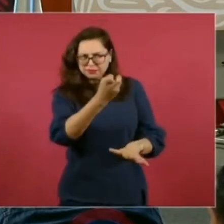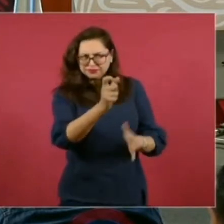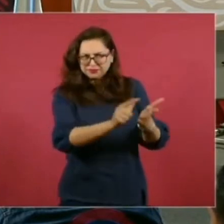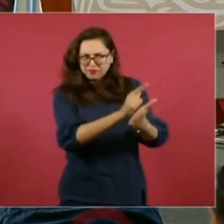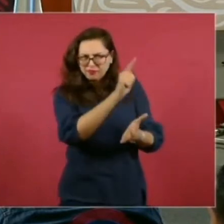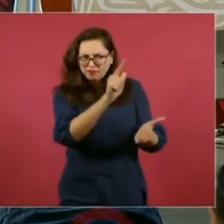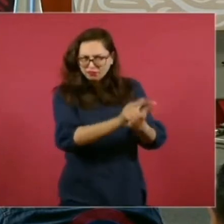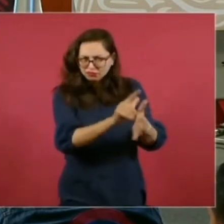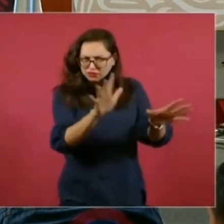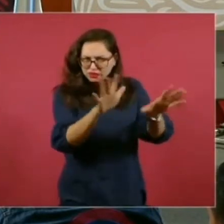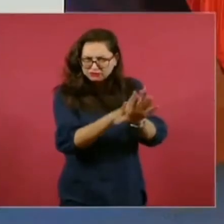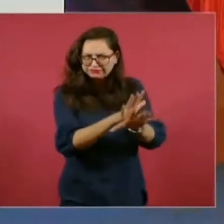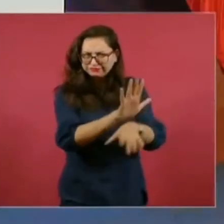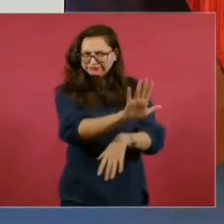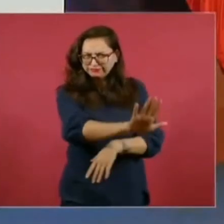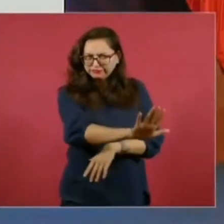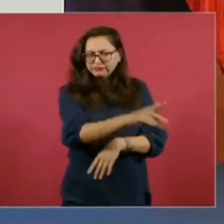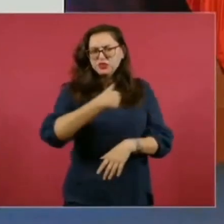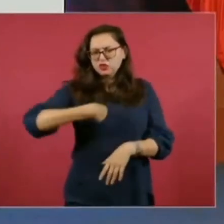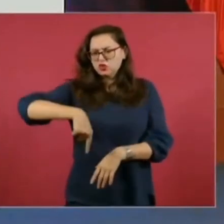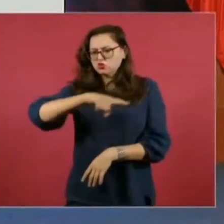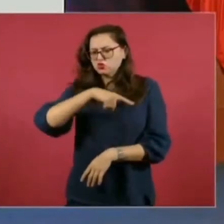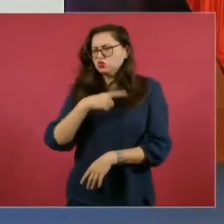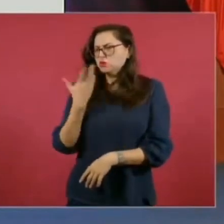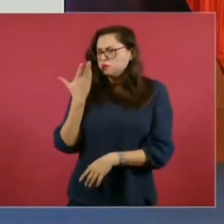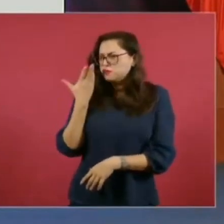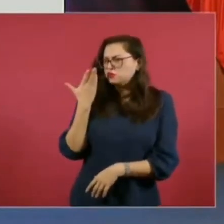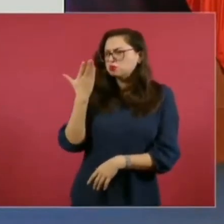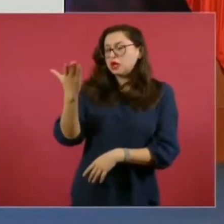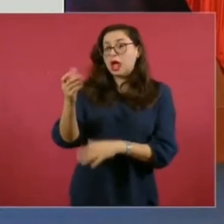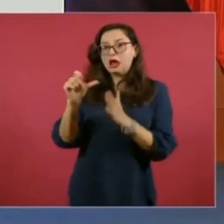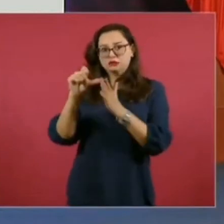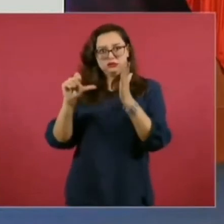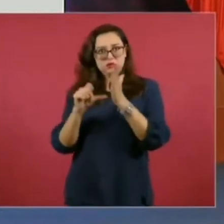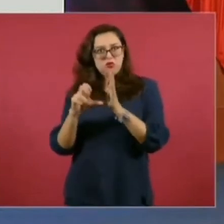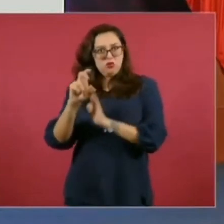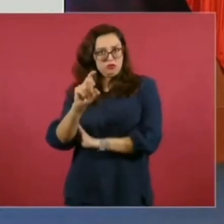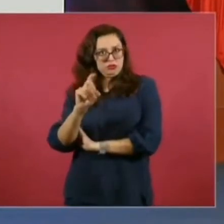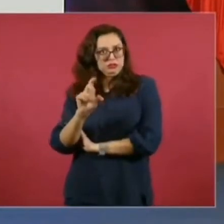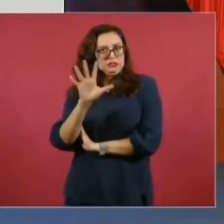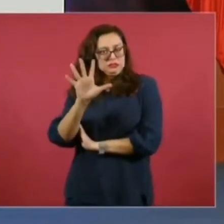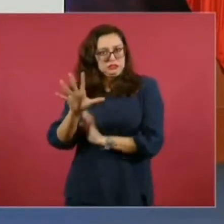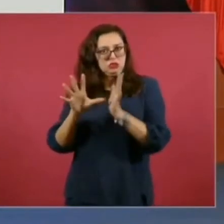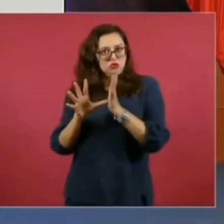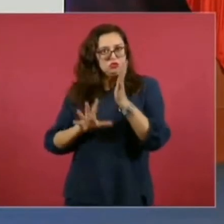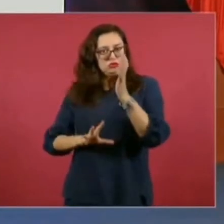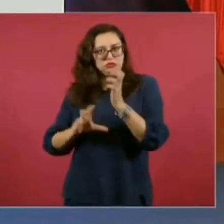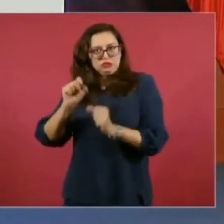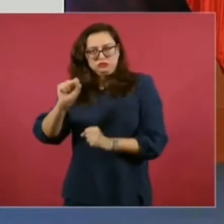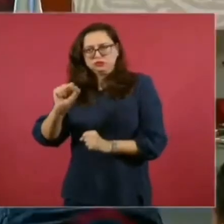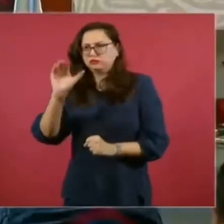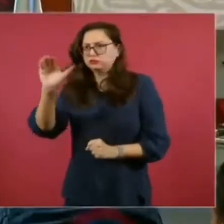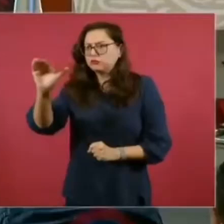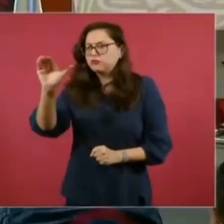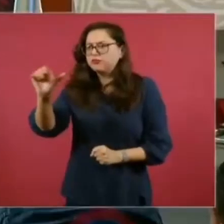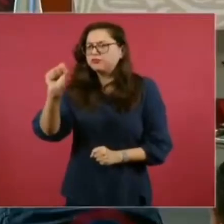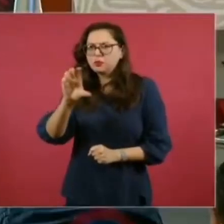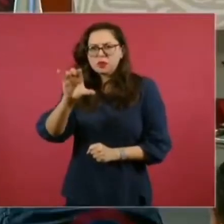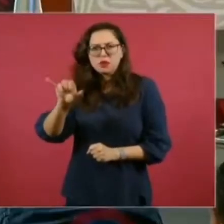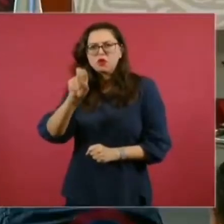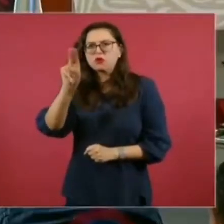35 de la Constitución una consulta ciudadana para recoger la